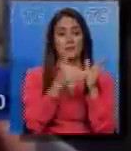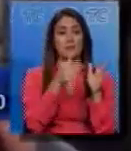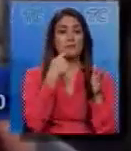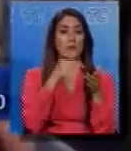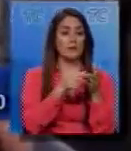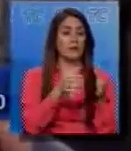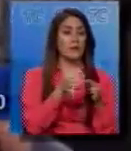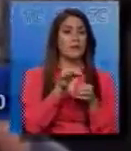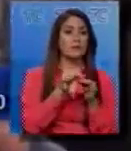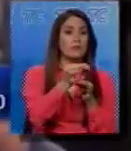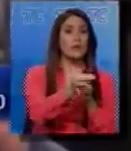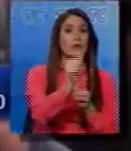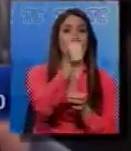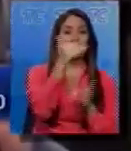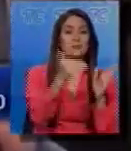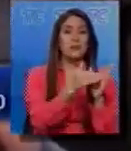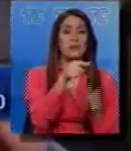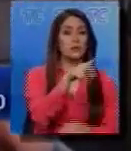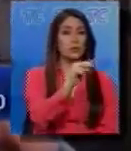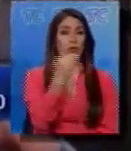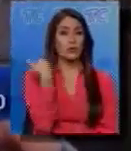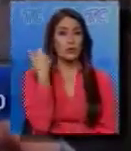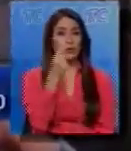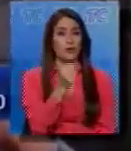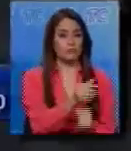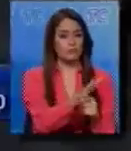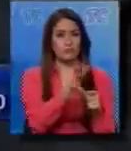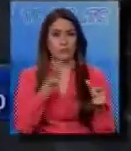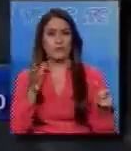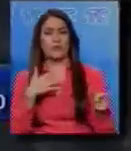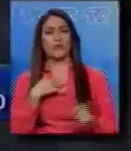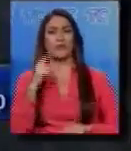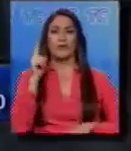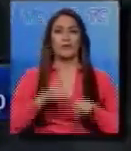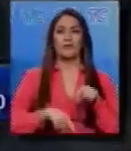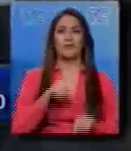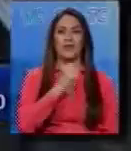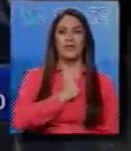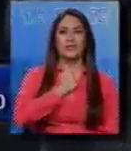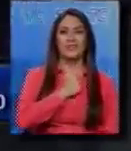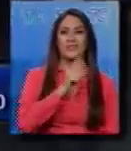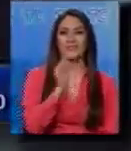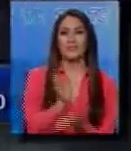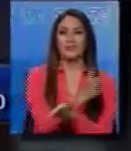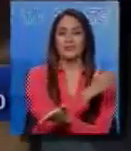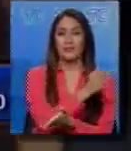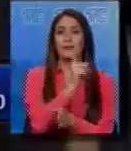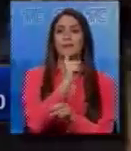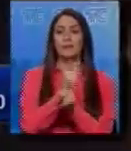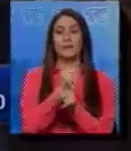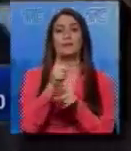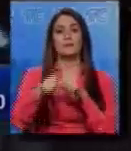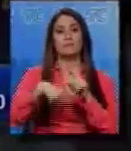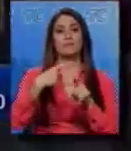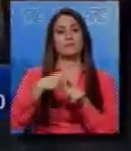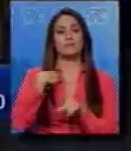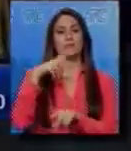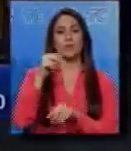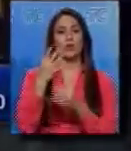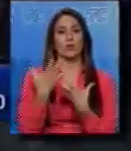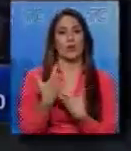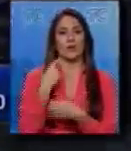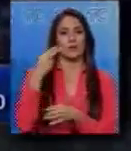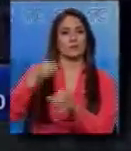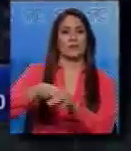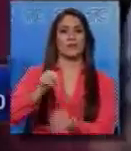una parroquia rural, y si no tiene, entonces quieren expandir a nuestro territorio, y eso no está bien. Comuneros de Juigua y Yacubamba aseguran no desean